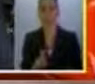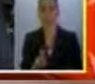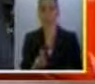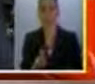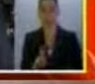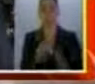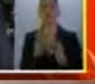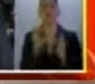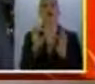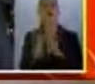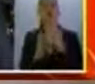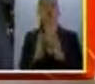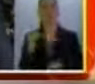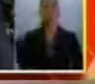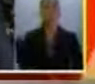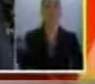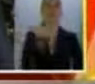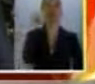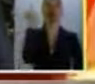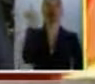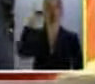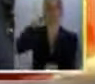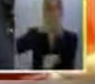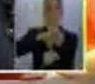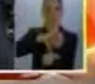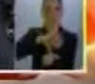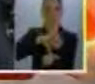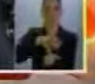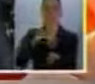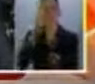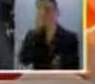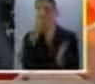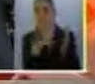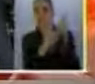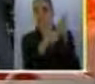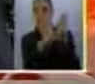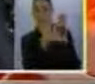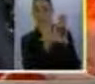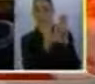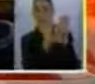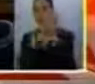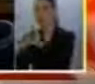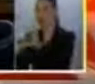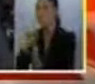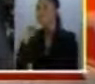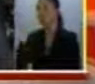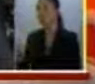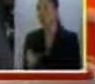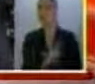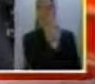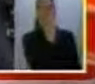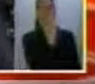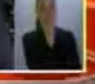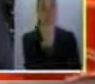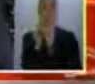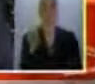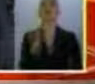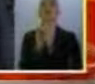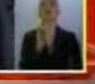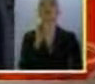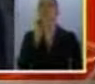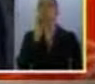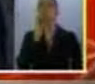actor válido en la discusión de la reforma tributaria. Ahora, la reforma tributaria es instrumental, los objetivos de fondo son reducción